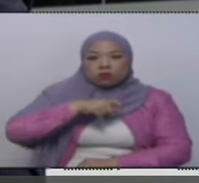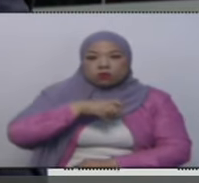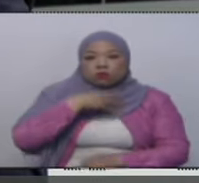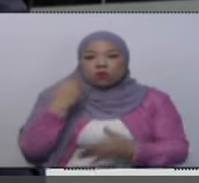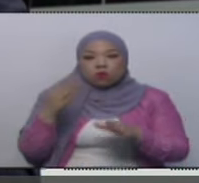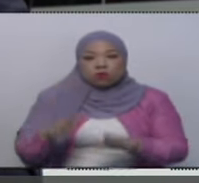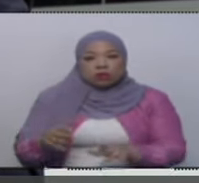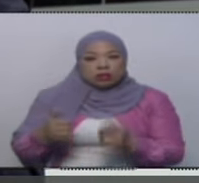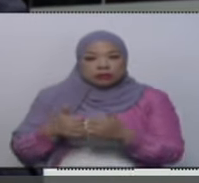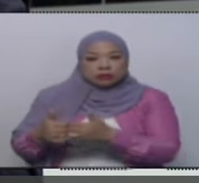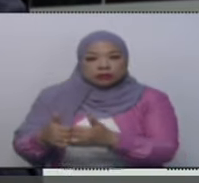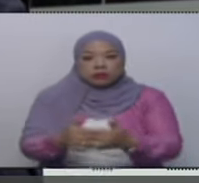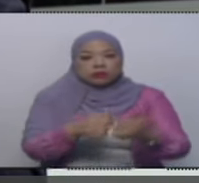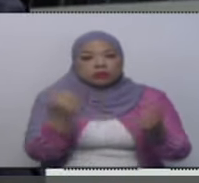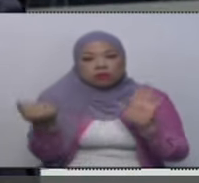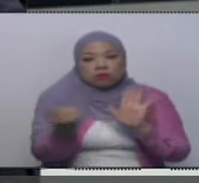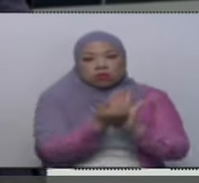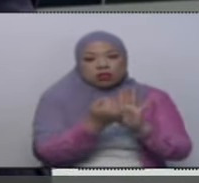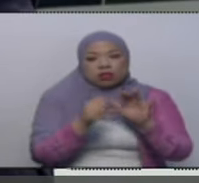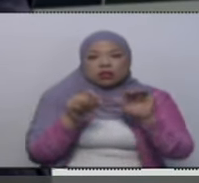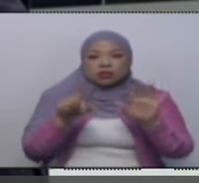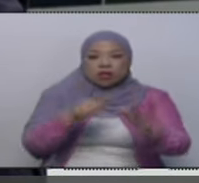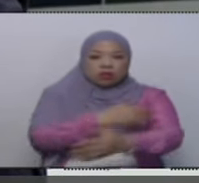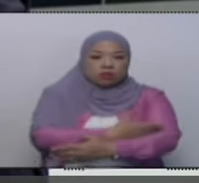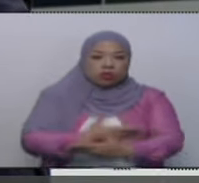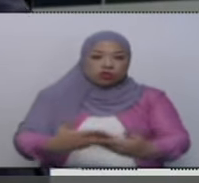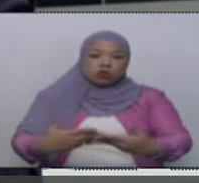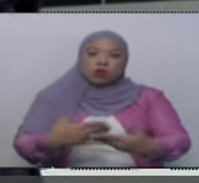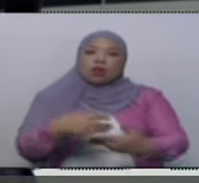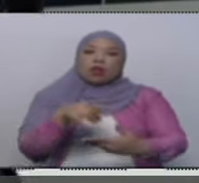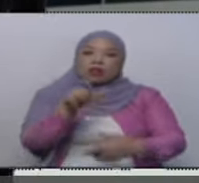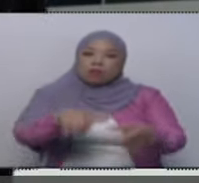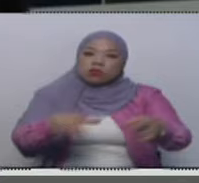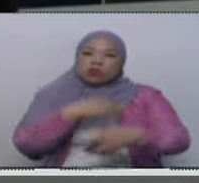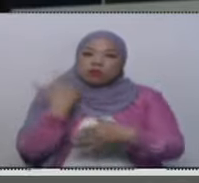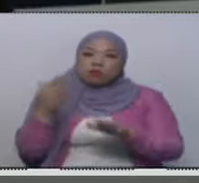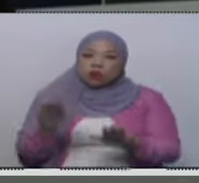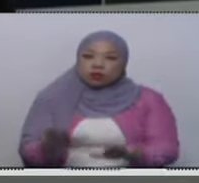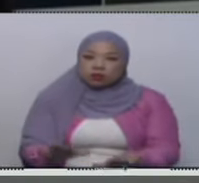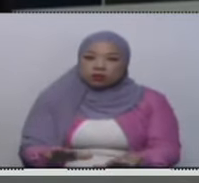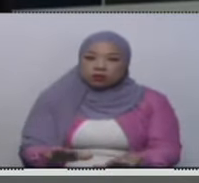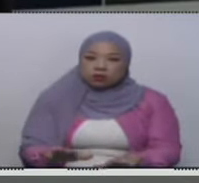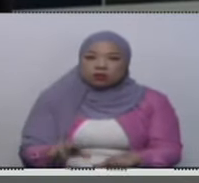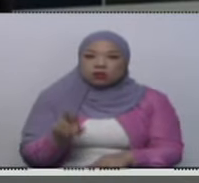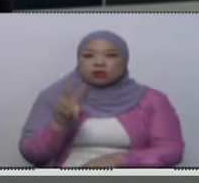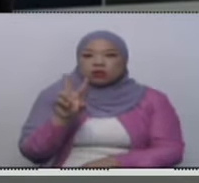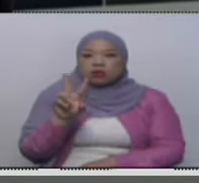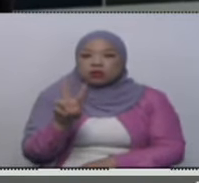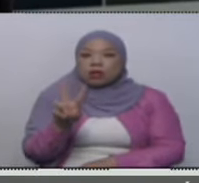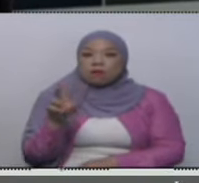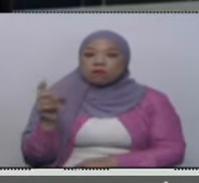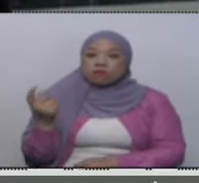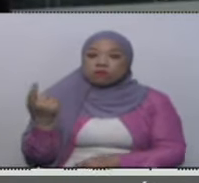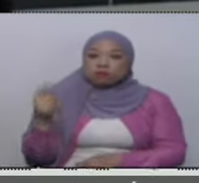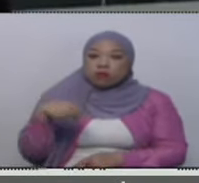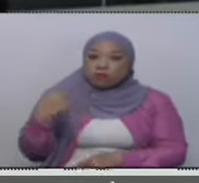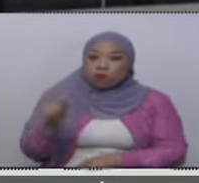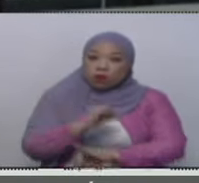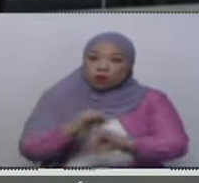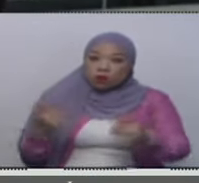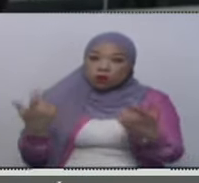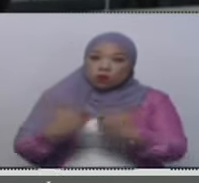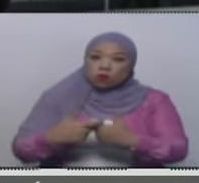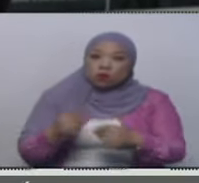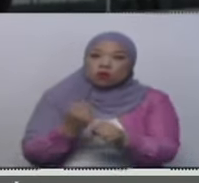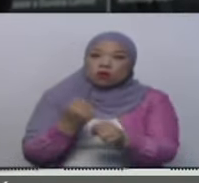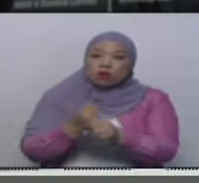persiguió, asesinó a más de 6 millones de judíos. Y pasada la guerra, eso poco se dice, ningún